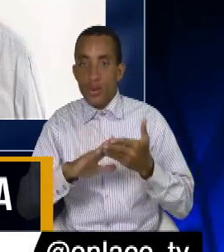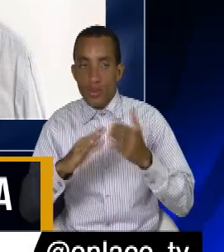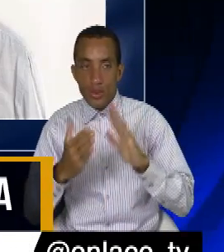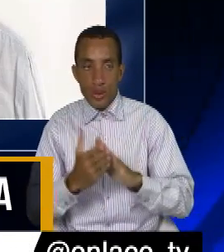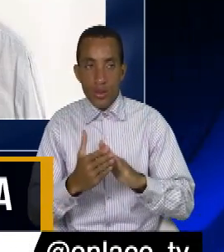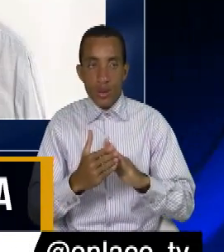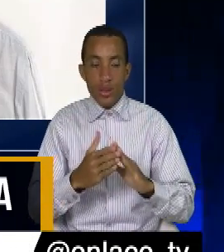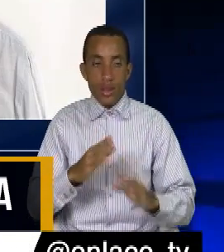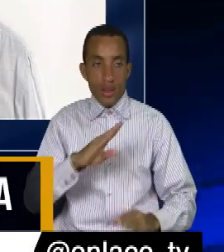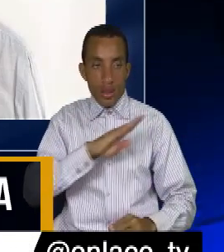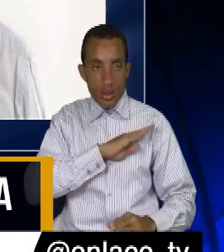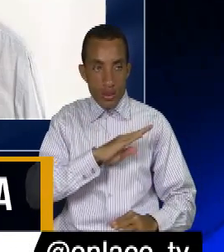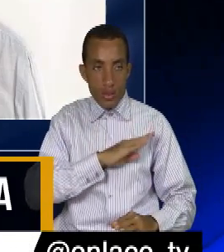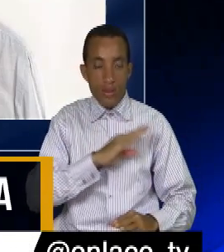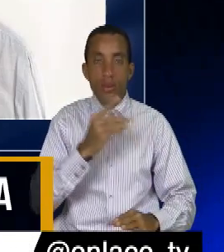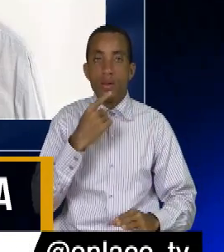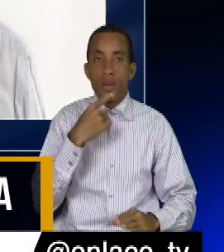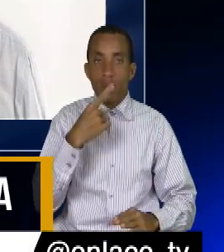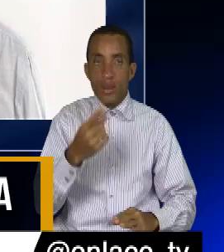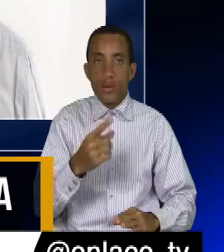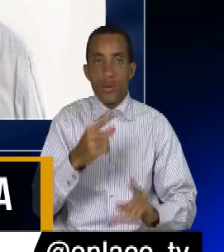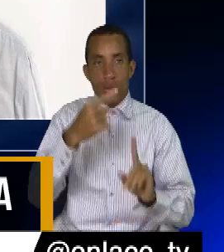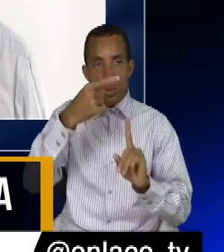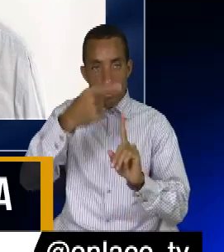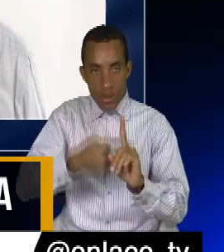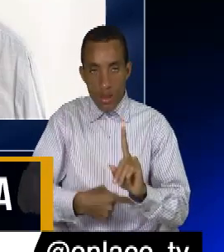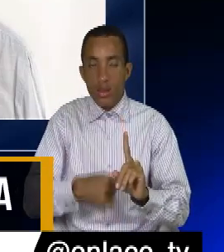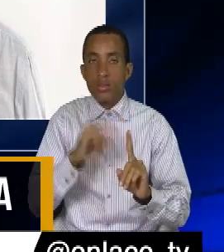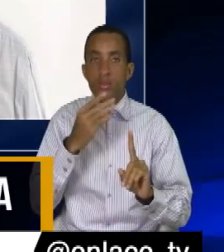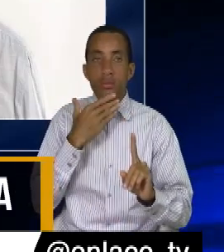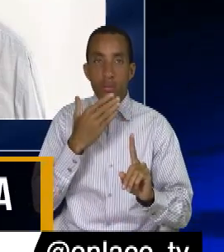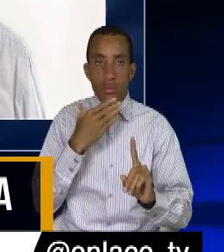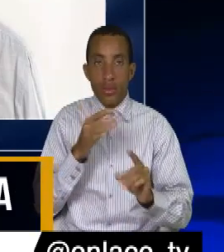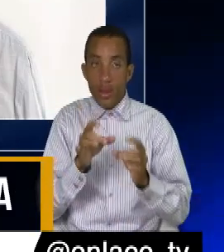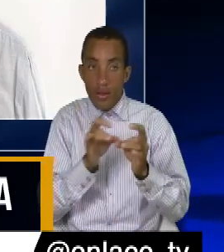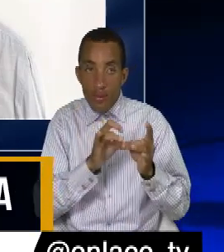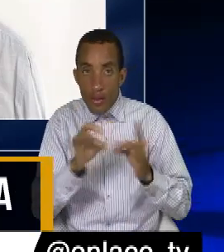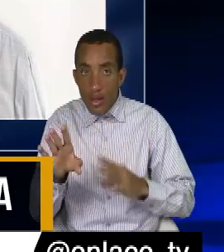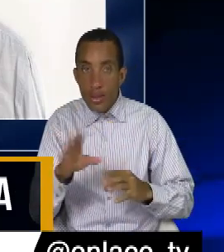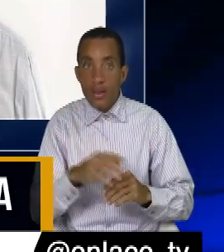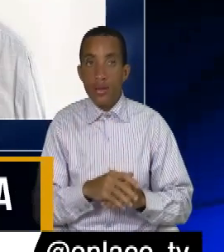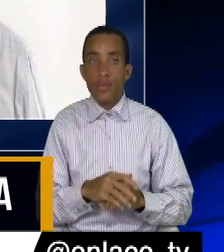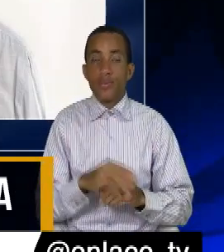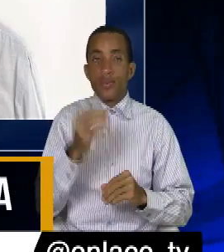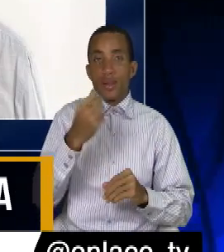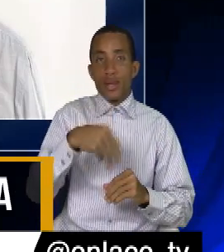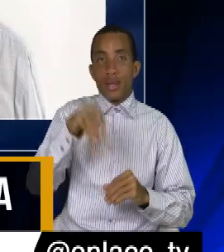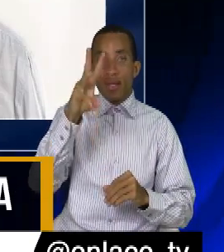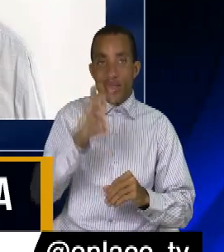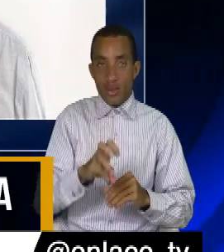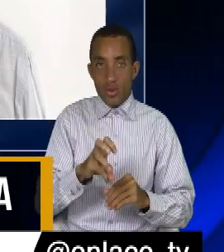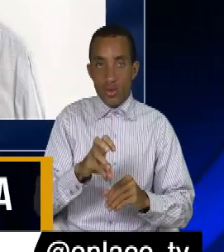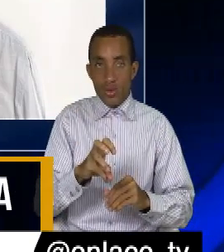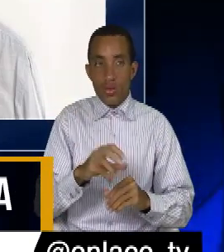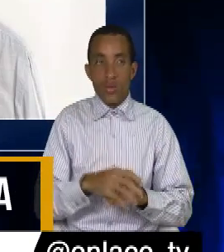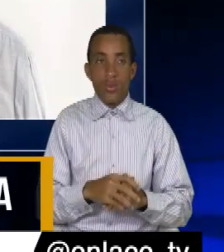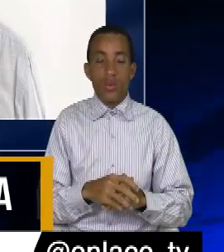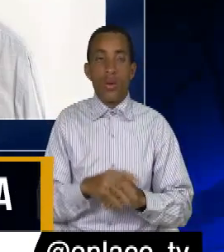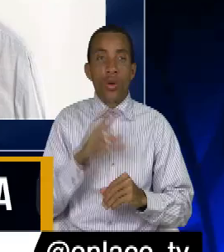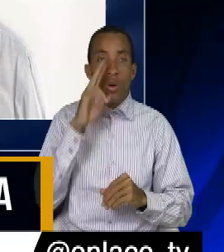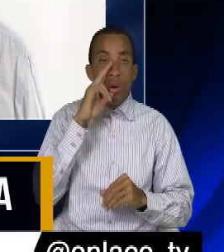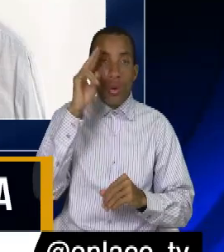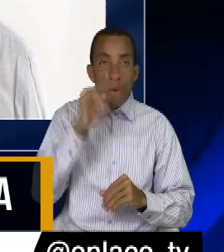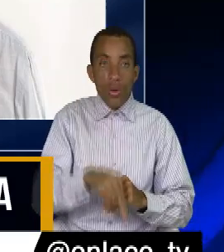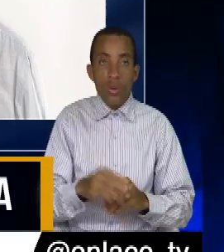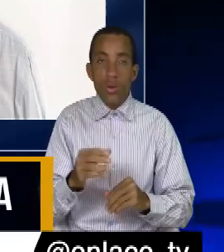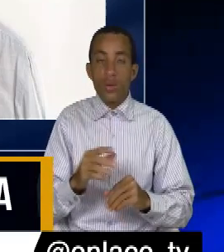mandatario local. Por eso creemos que 1 mes es el tiempo prudente, y si la fecha no nos falla, el 18 de junio sería